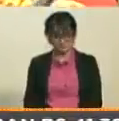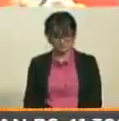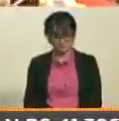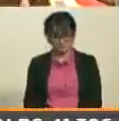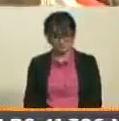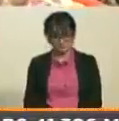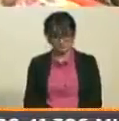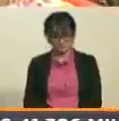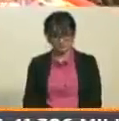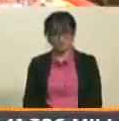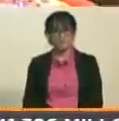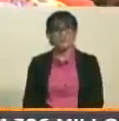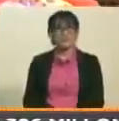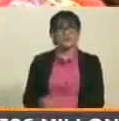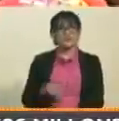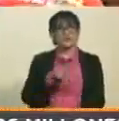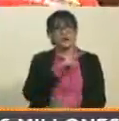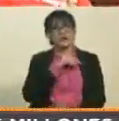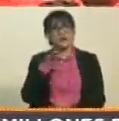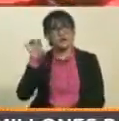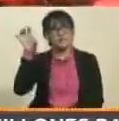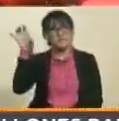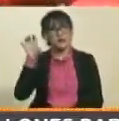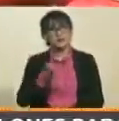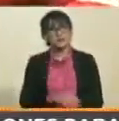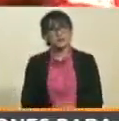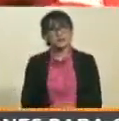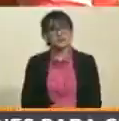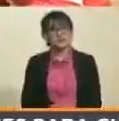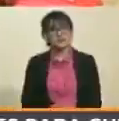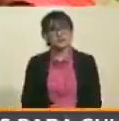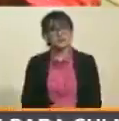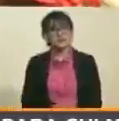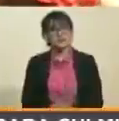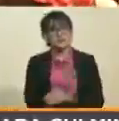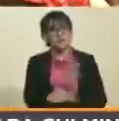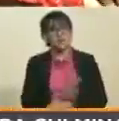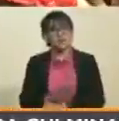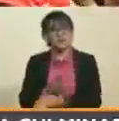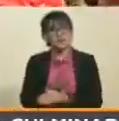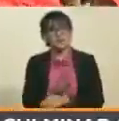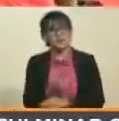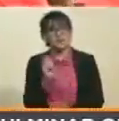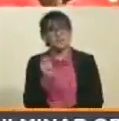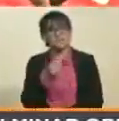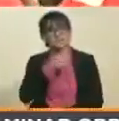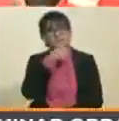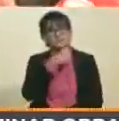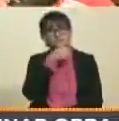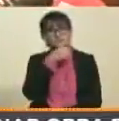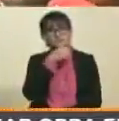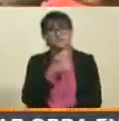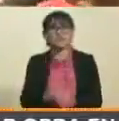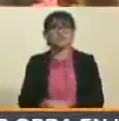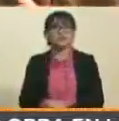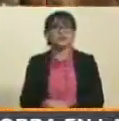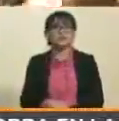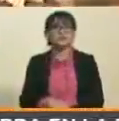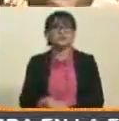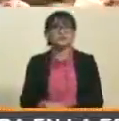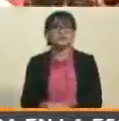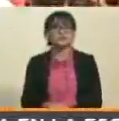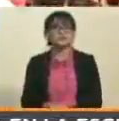Con el carnet de la patria estamos protegiendo en primer lugar a los pensionados. Levanten la mano